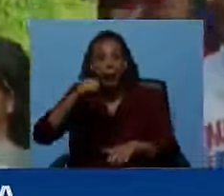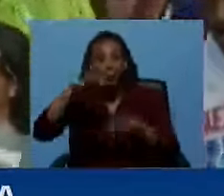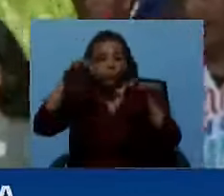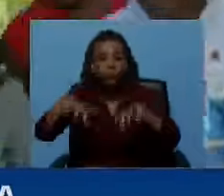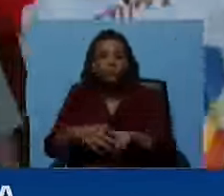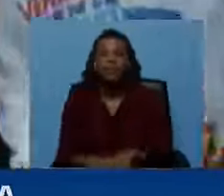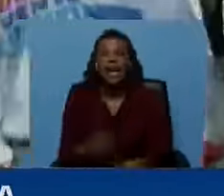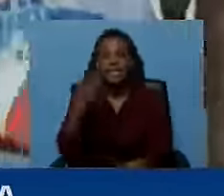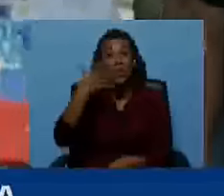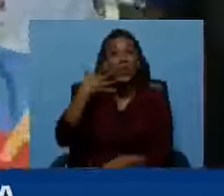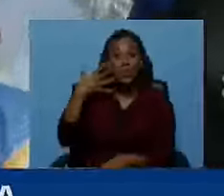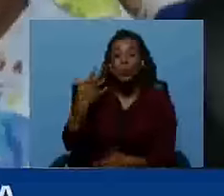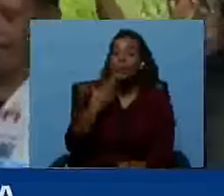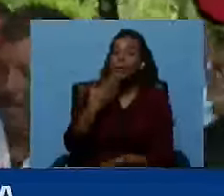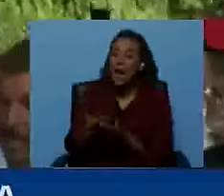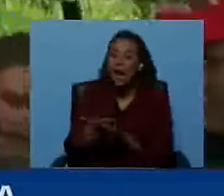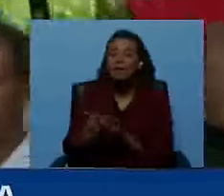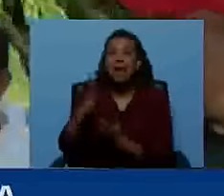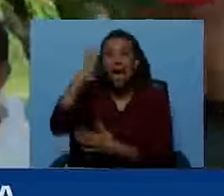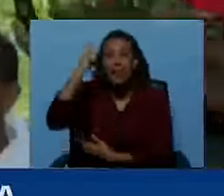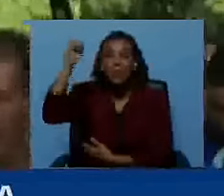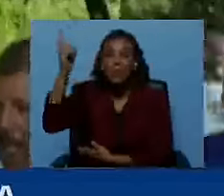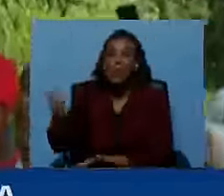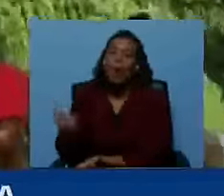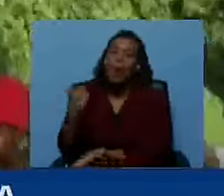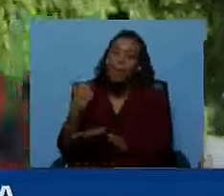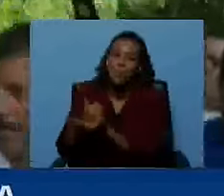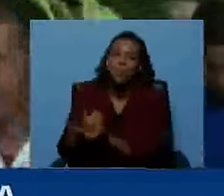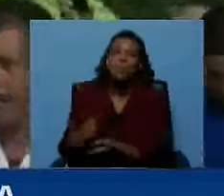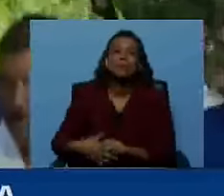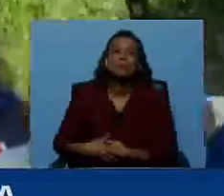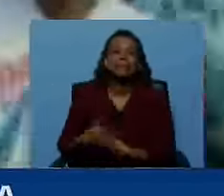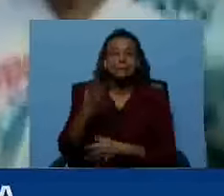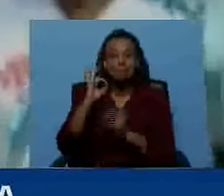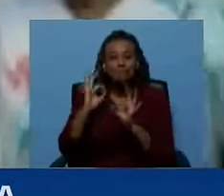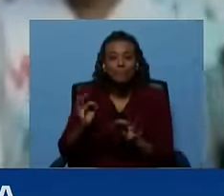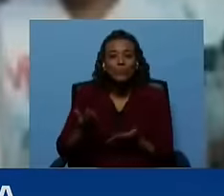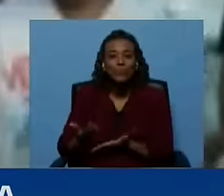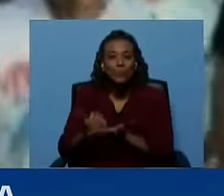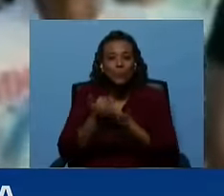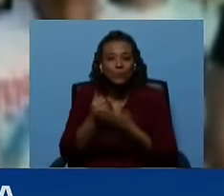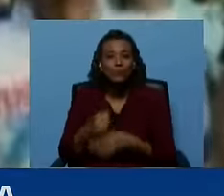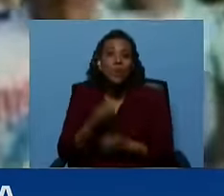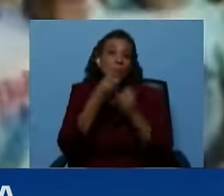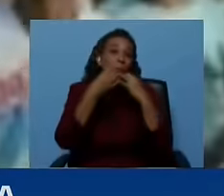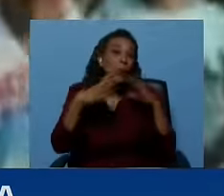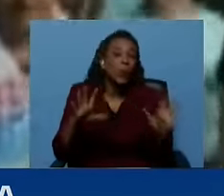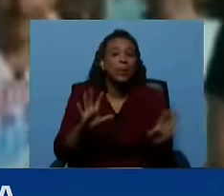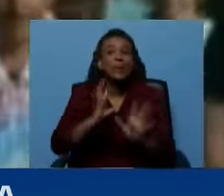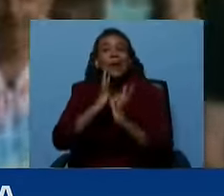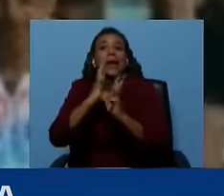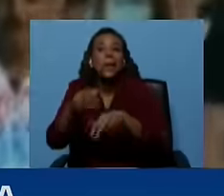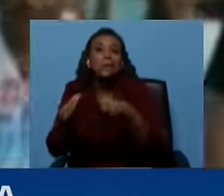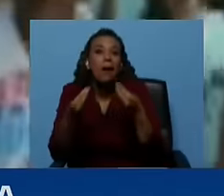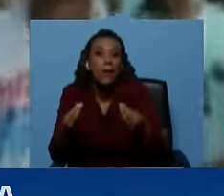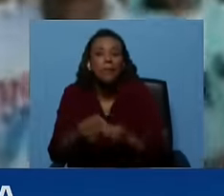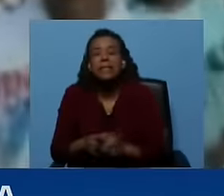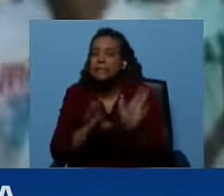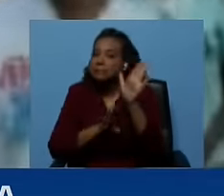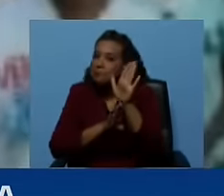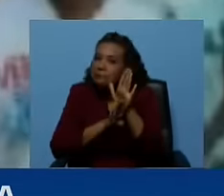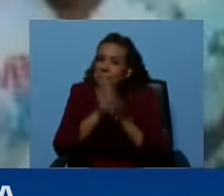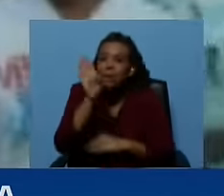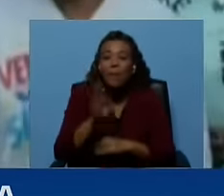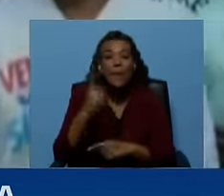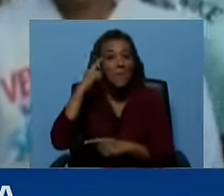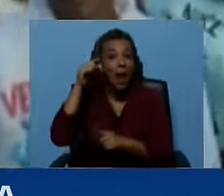orgullo gracias a usted gracias a nuestro Dios am y bueno Qué le puedo decir seguir adelante con el